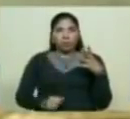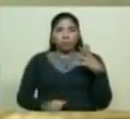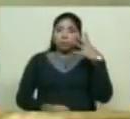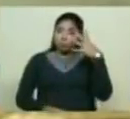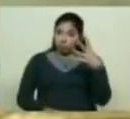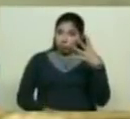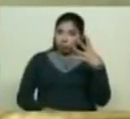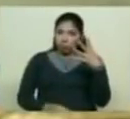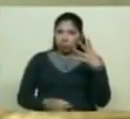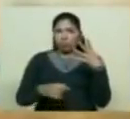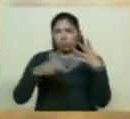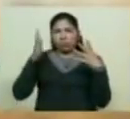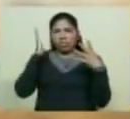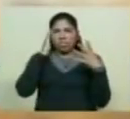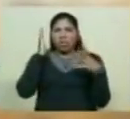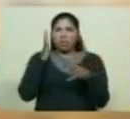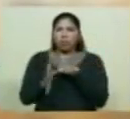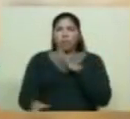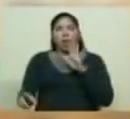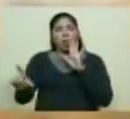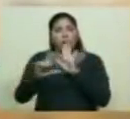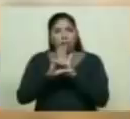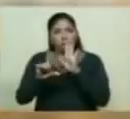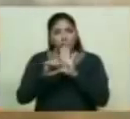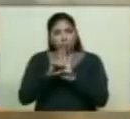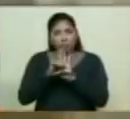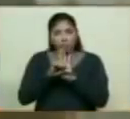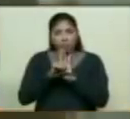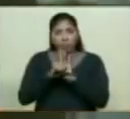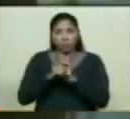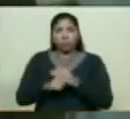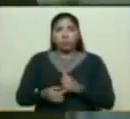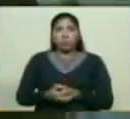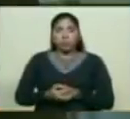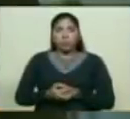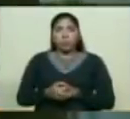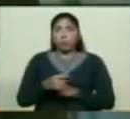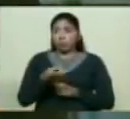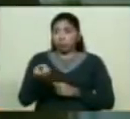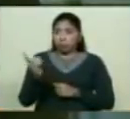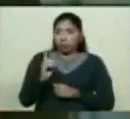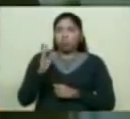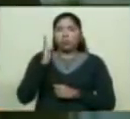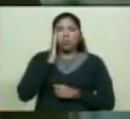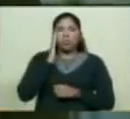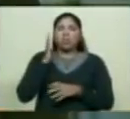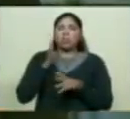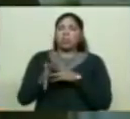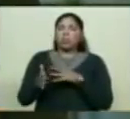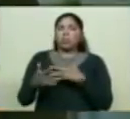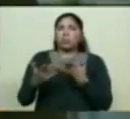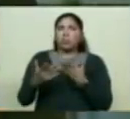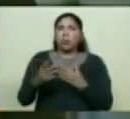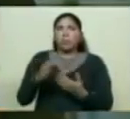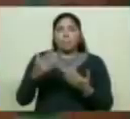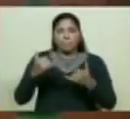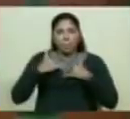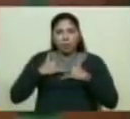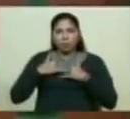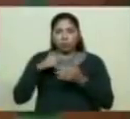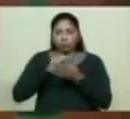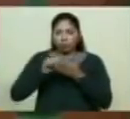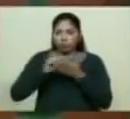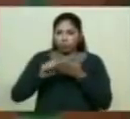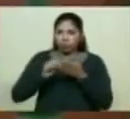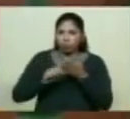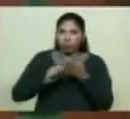leyes y de doctrina que supieron dejar para la historia el inmenso legado de haber sido los autores de piezas